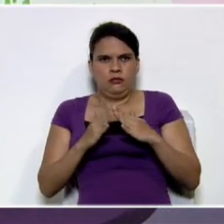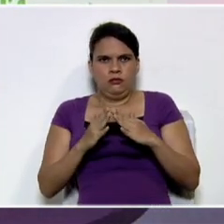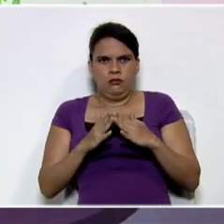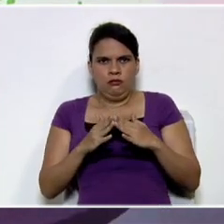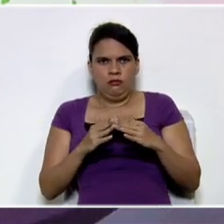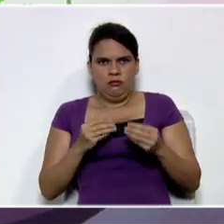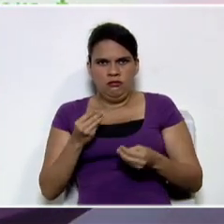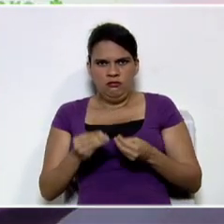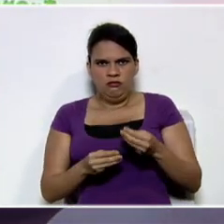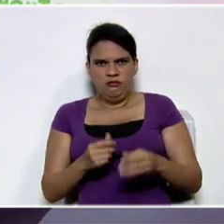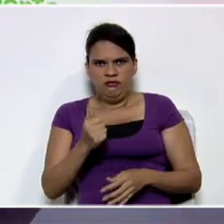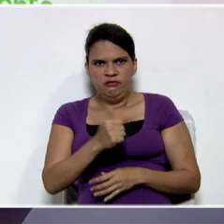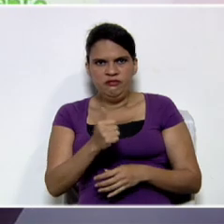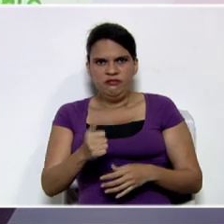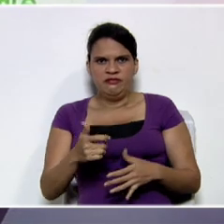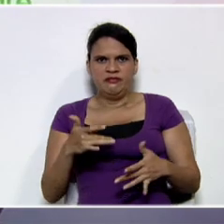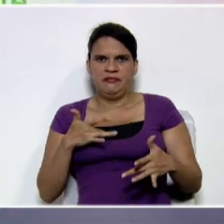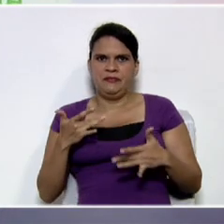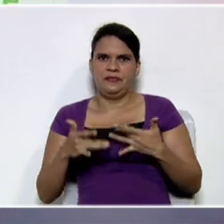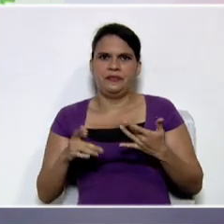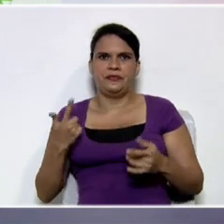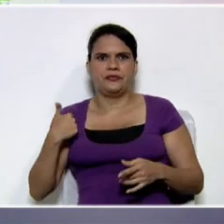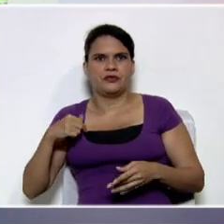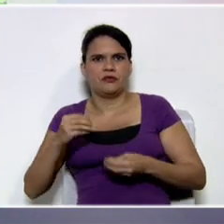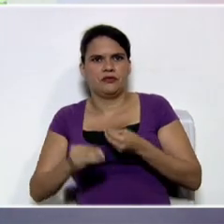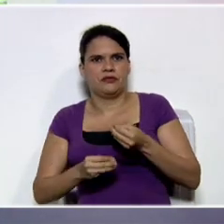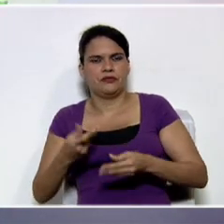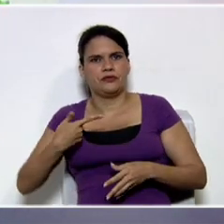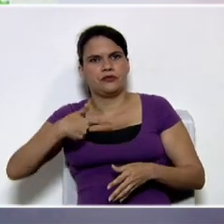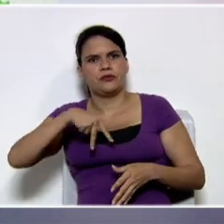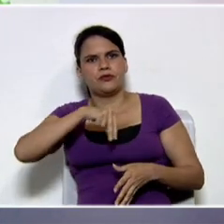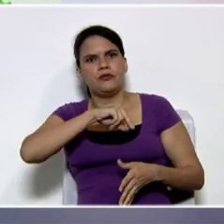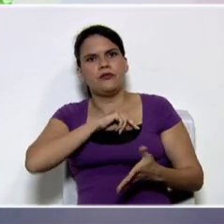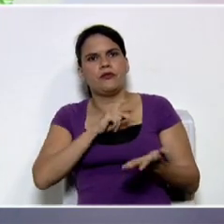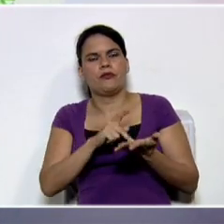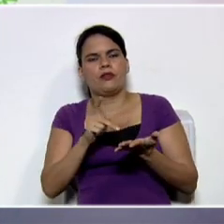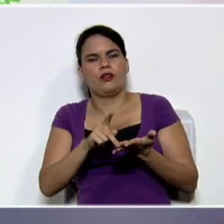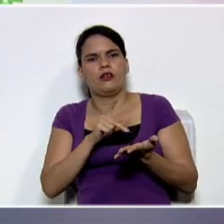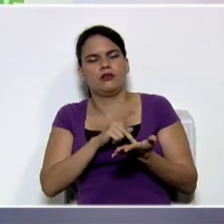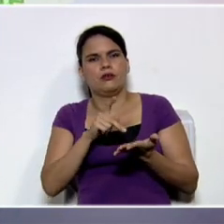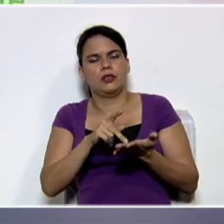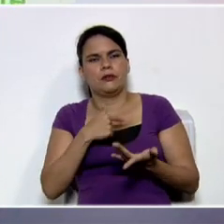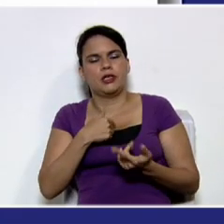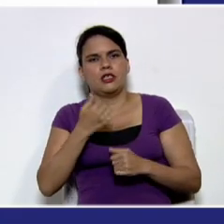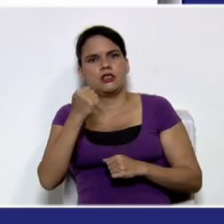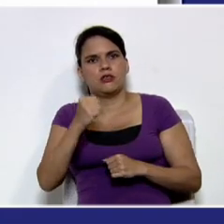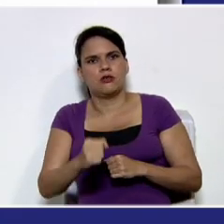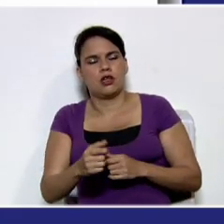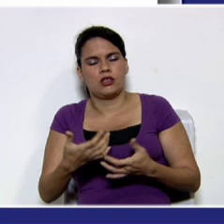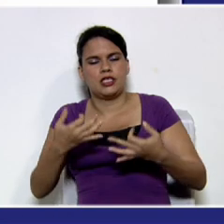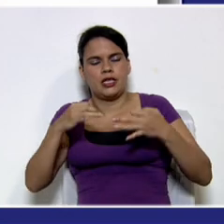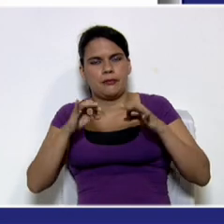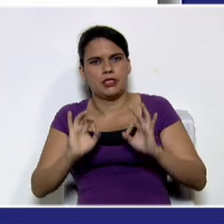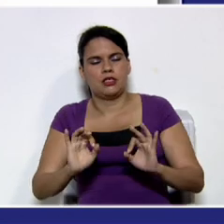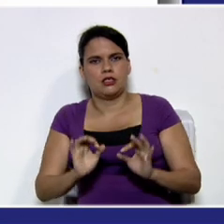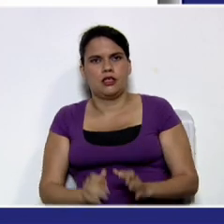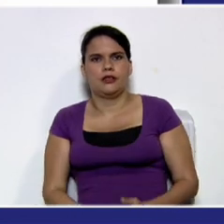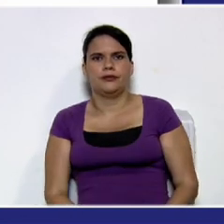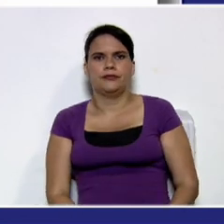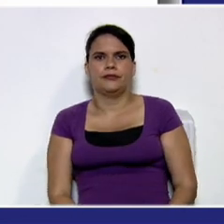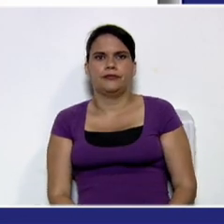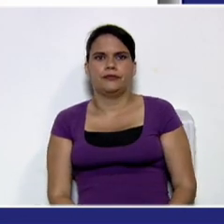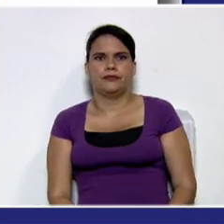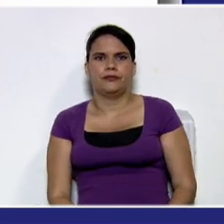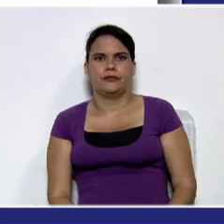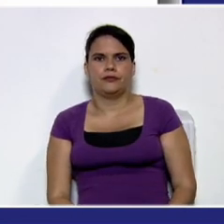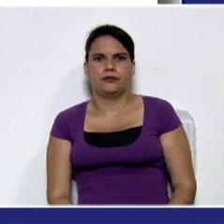esas actividades que deben hacer nuestros participantes en función a garantizar cada una de esas especialidades